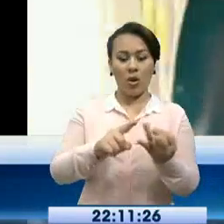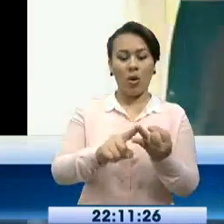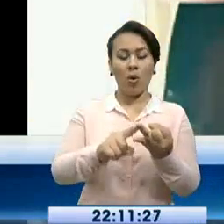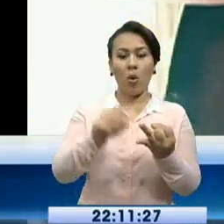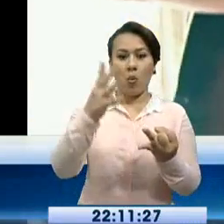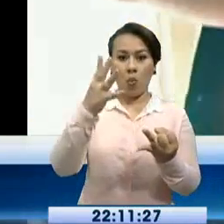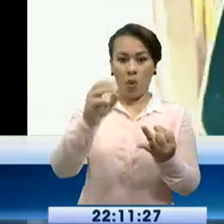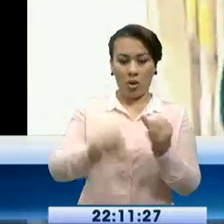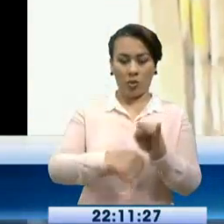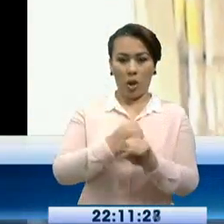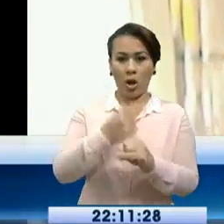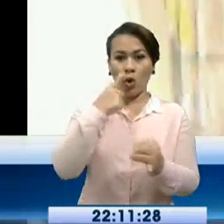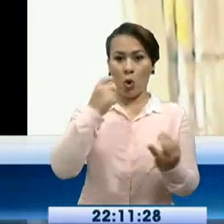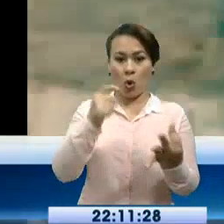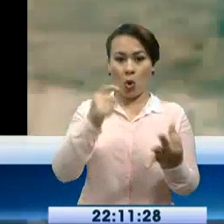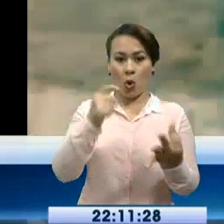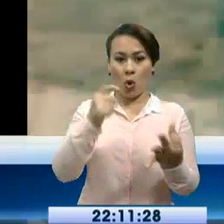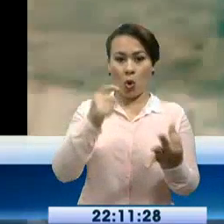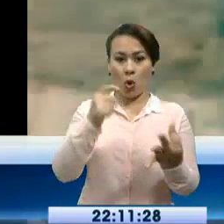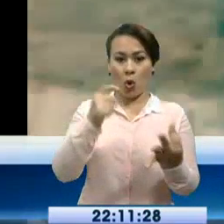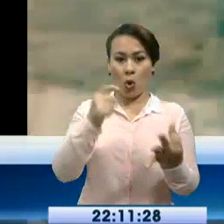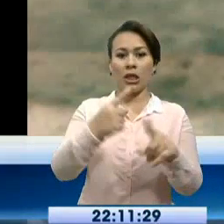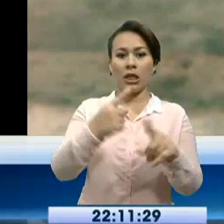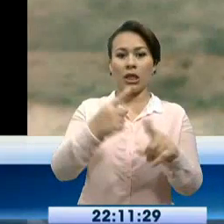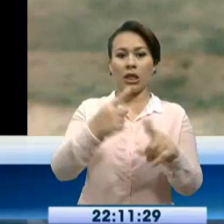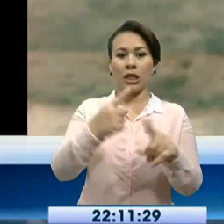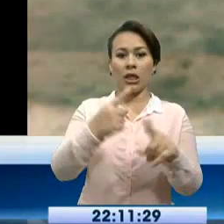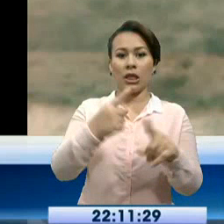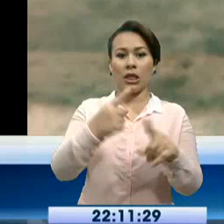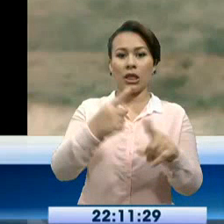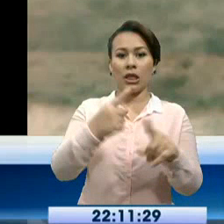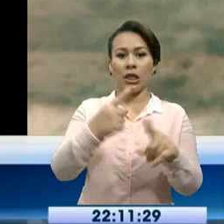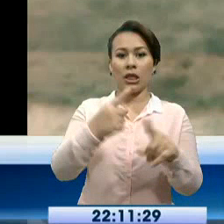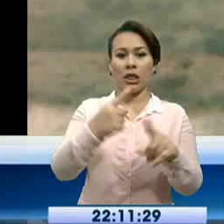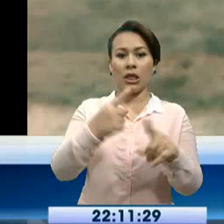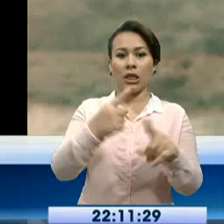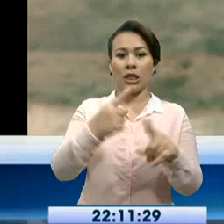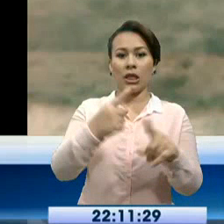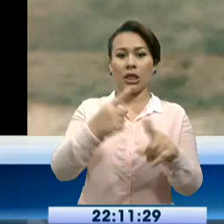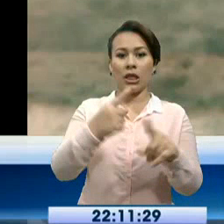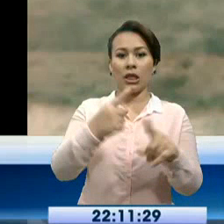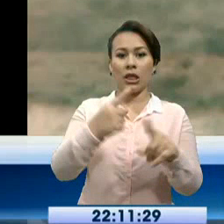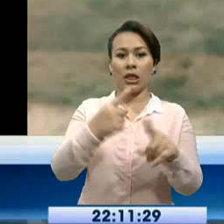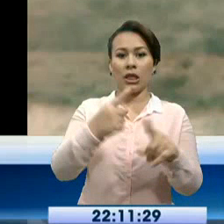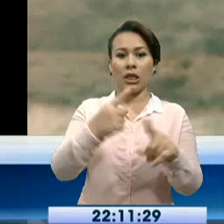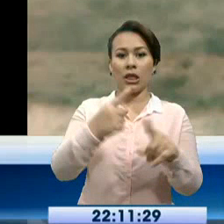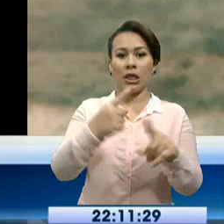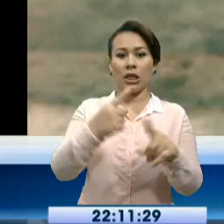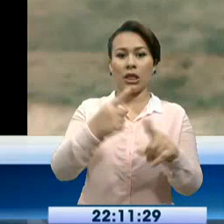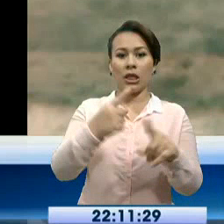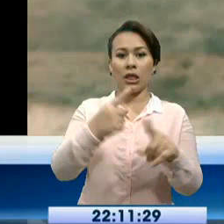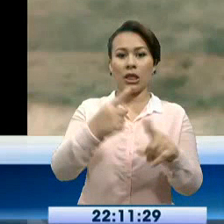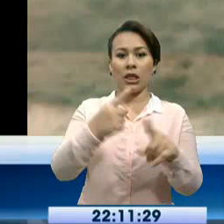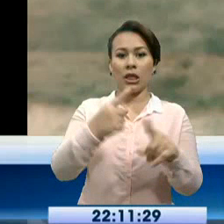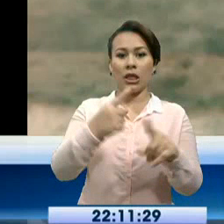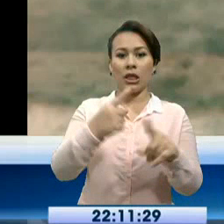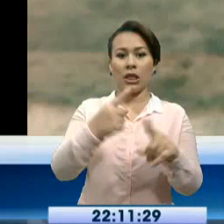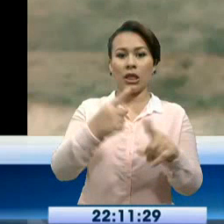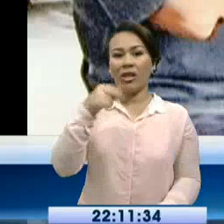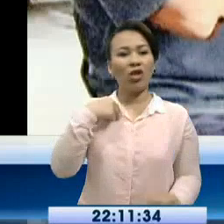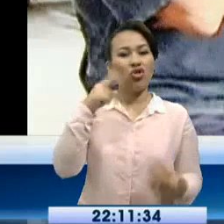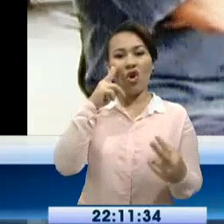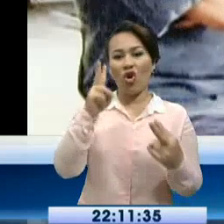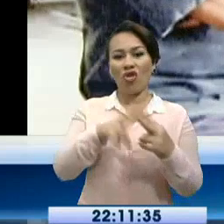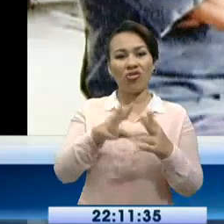y keyler siete meses ellos son la causa de la angustia de ambos porque aunque él es ebanista no conoce a nadie